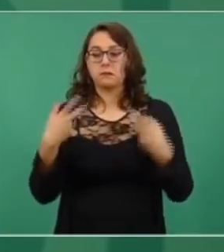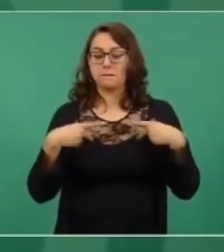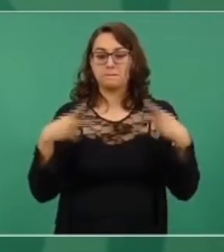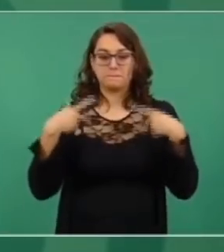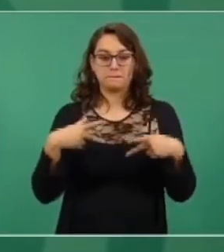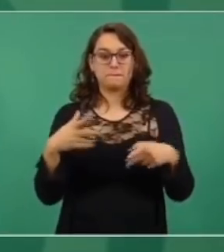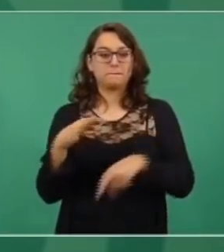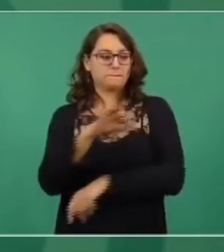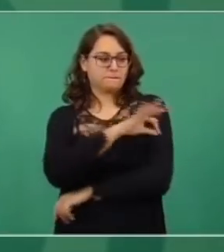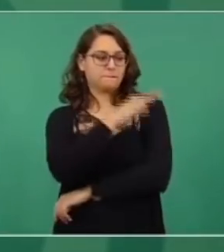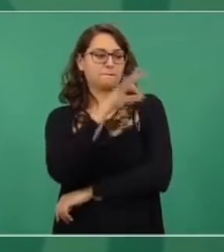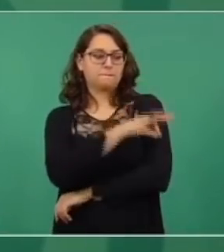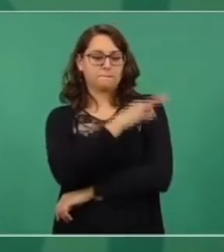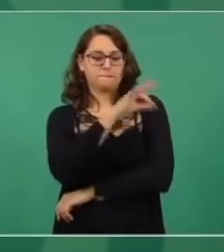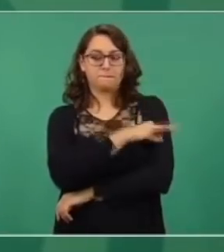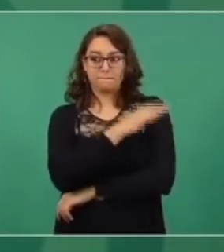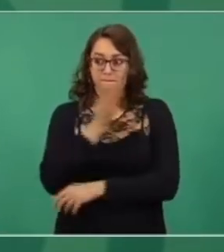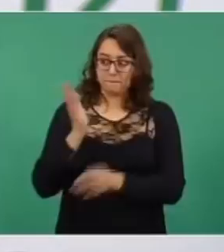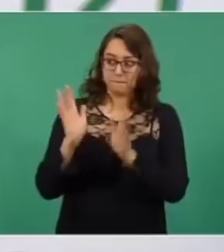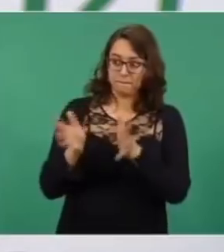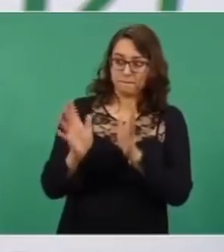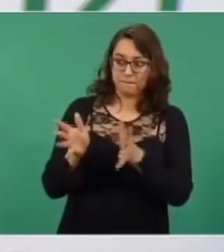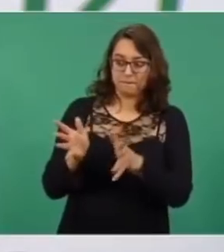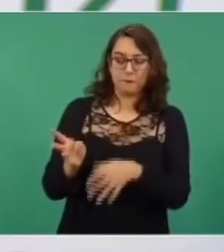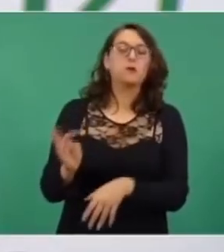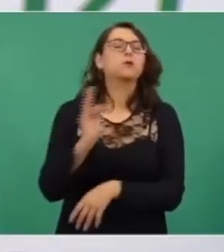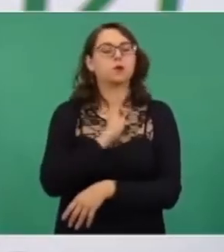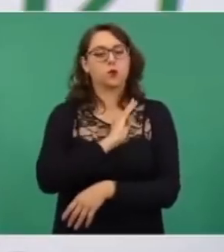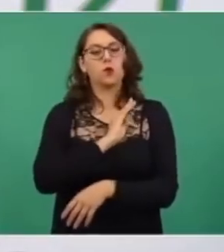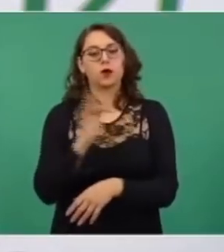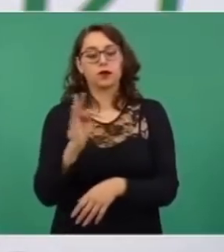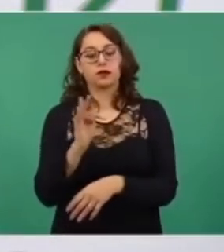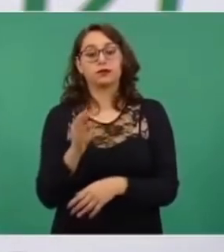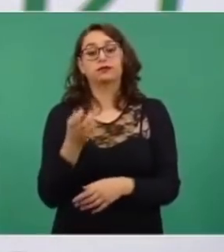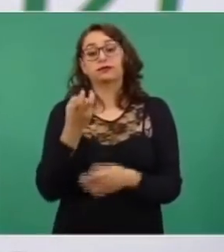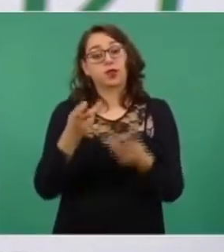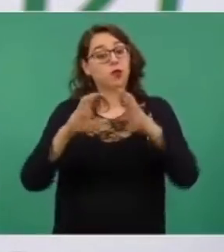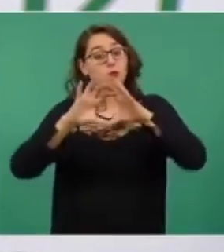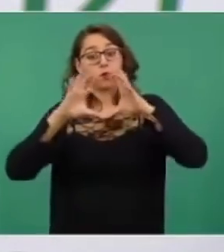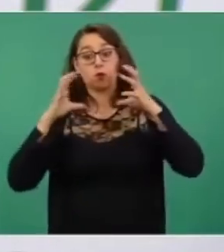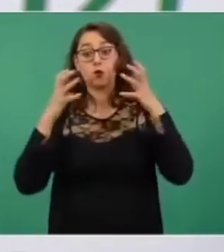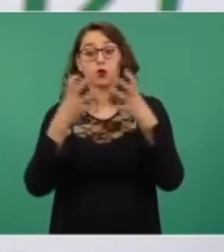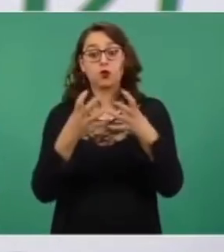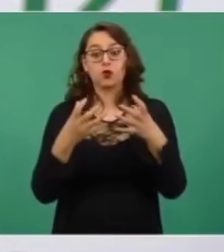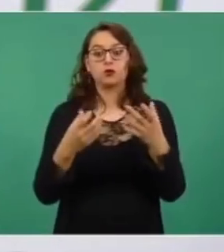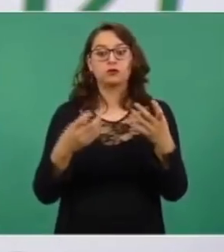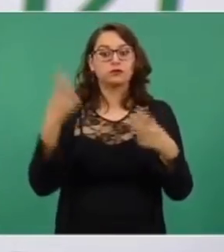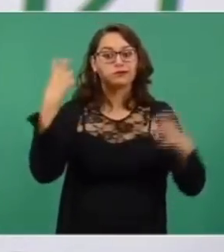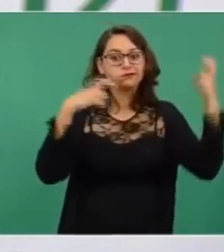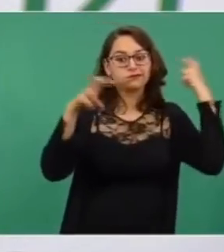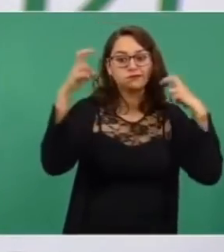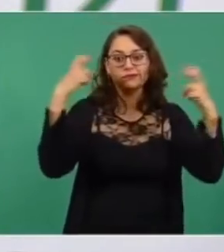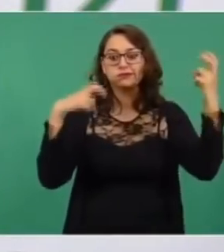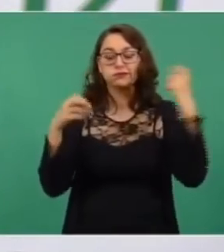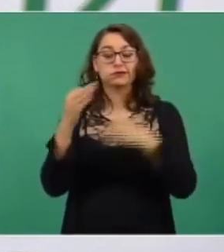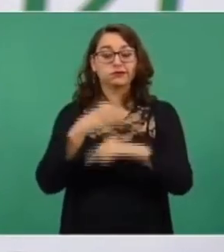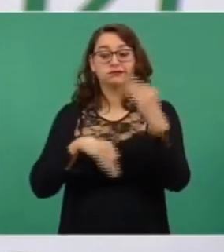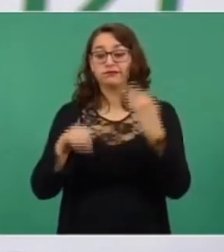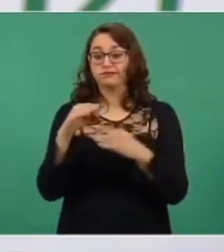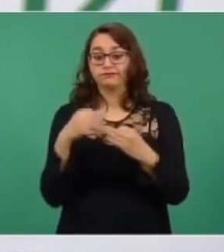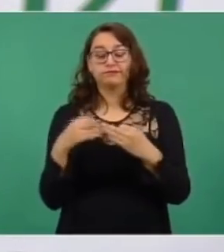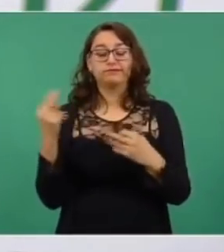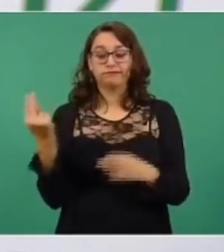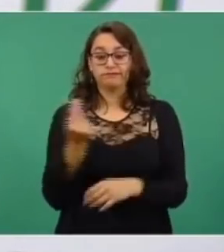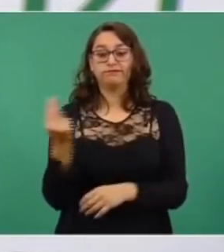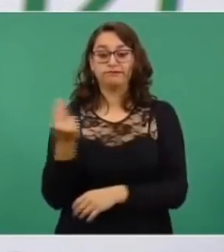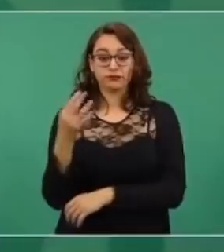La base de la movilidad global va a ser la vacunación. Por eso el énfasis que ha puesto el presidente de la República, además de, por